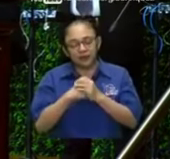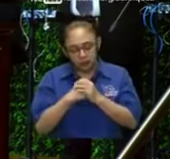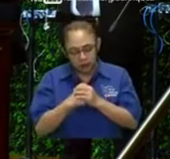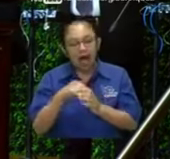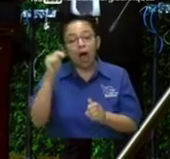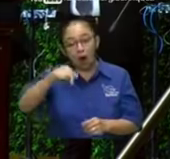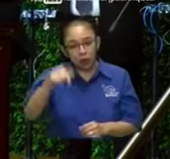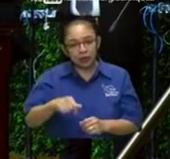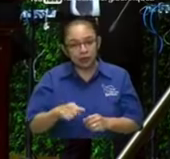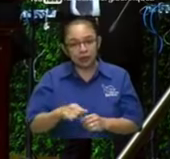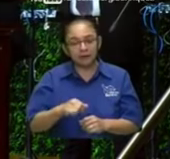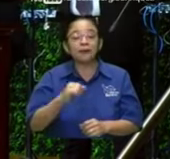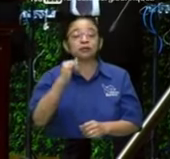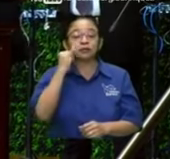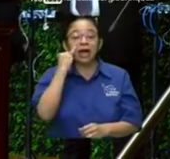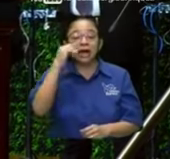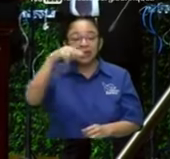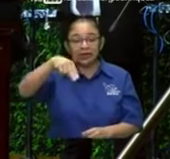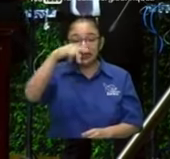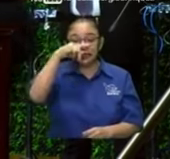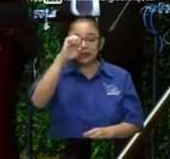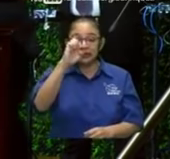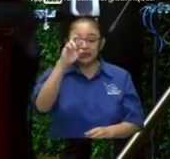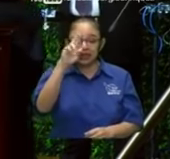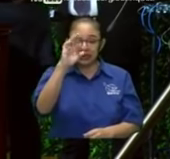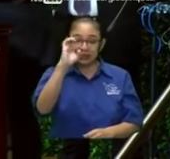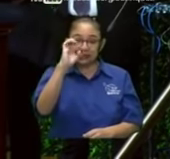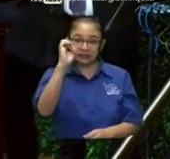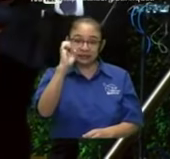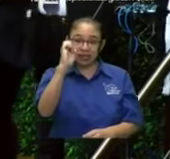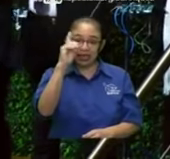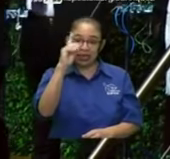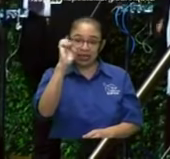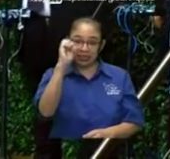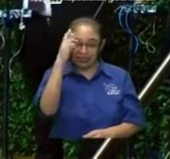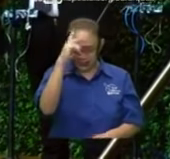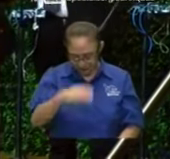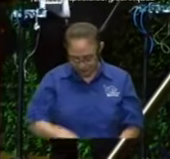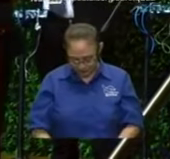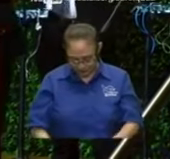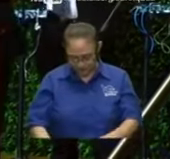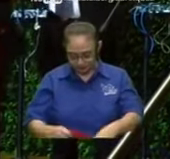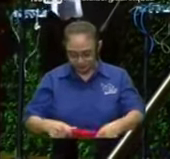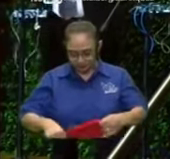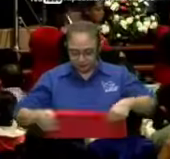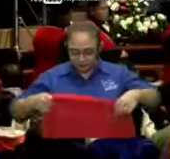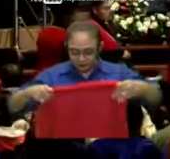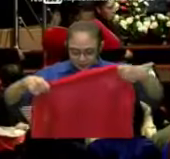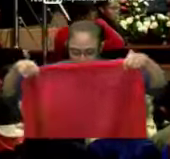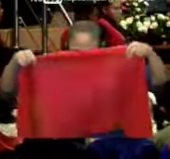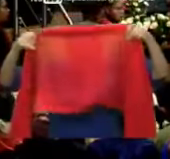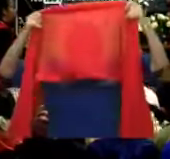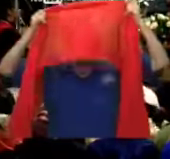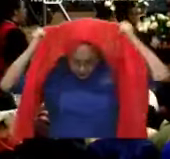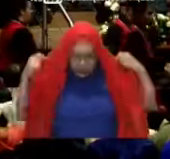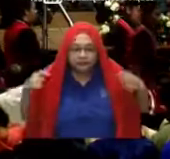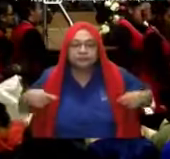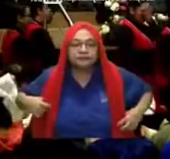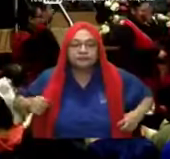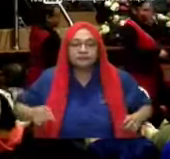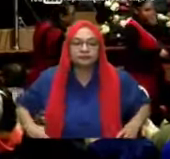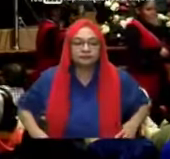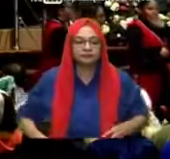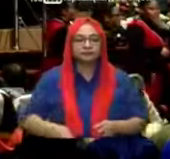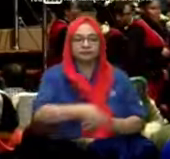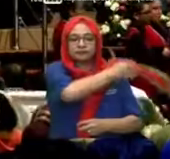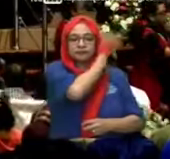es la intercesión. Amén. Oramos. Padre Santo que estás en el cielo y en todo lugar, te damos gracias por este momento, te